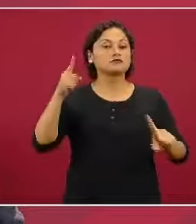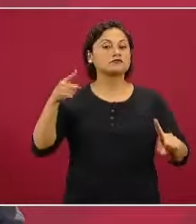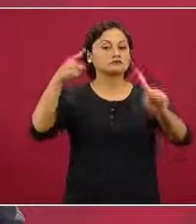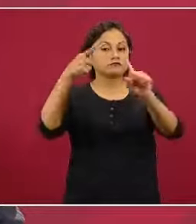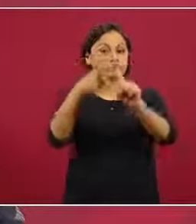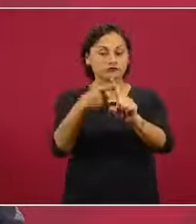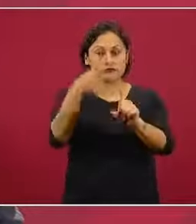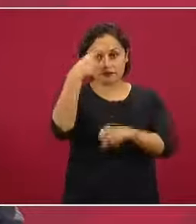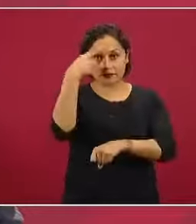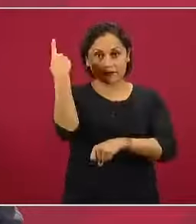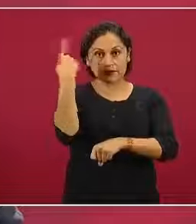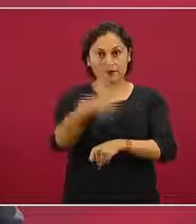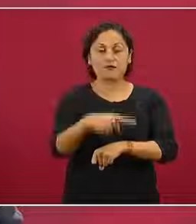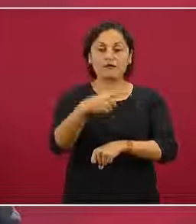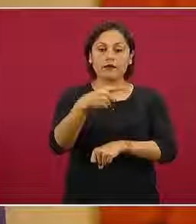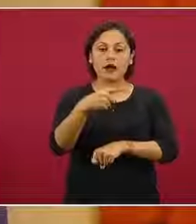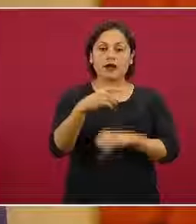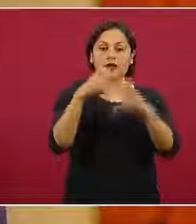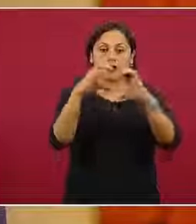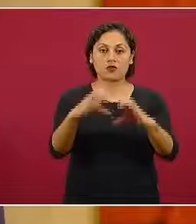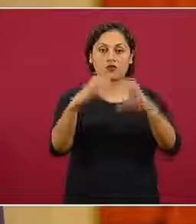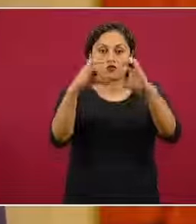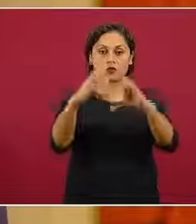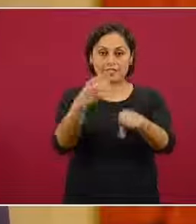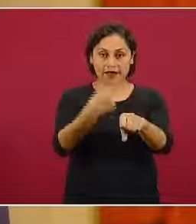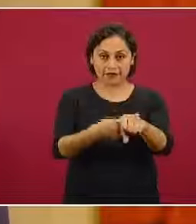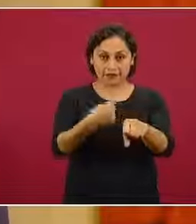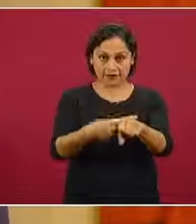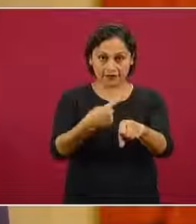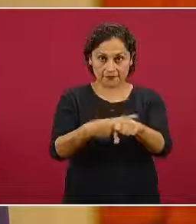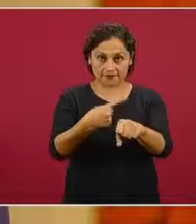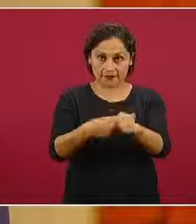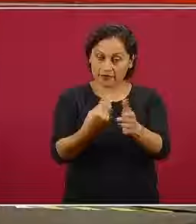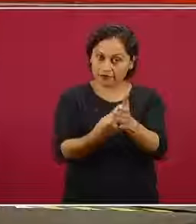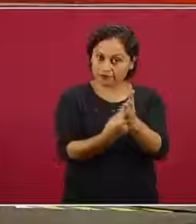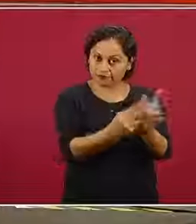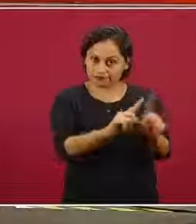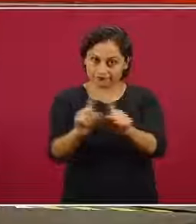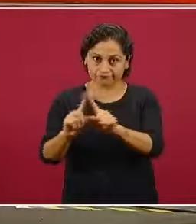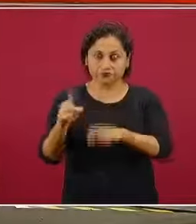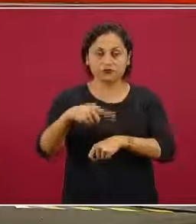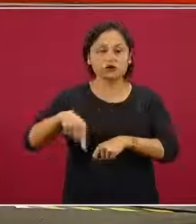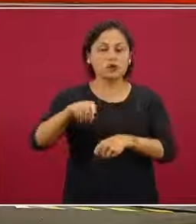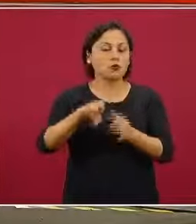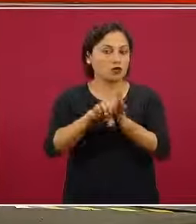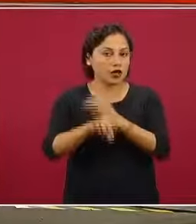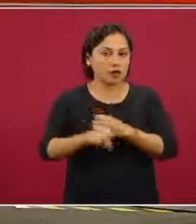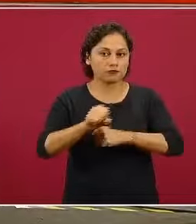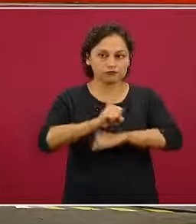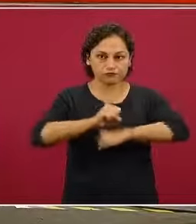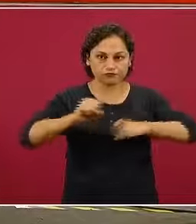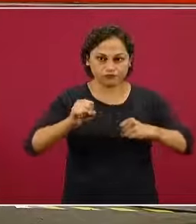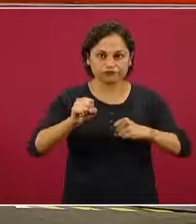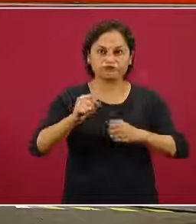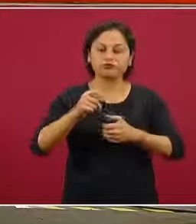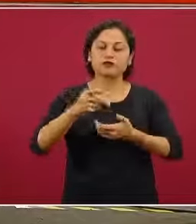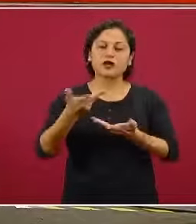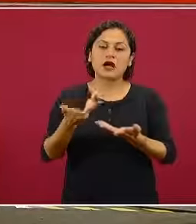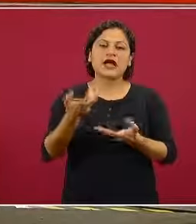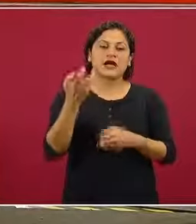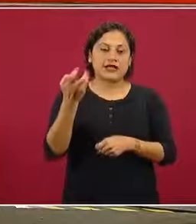prevención de enfermedades crónicas, en particular la obesidad y el sobrepeso, y que tiene